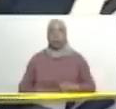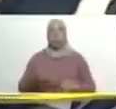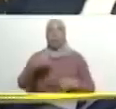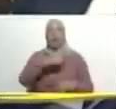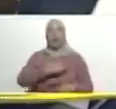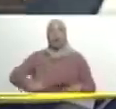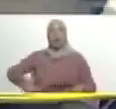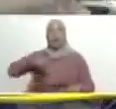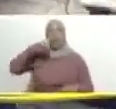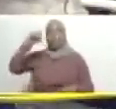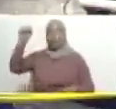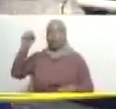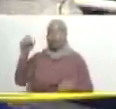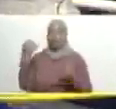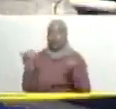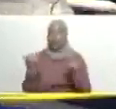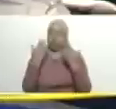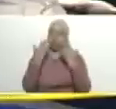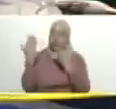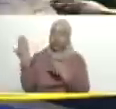de Venezuela.